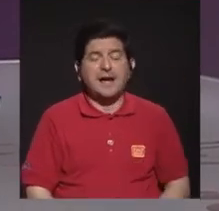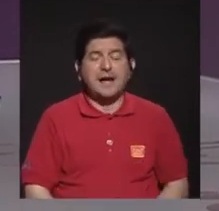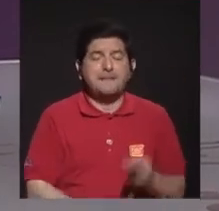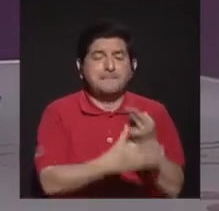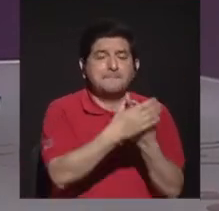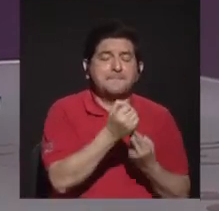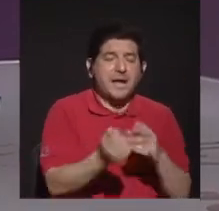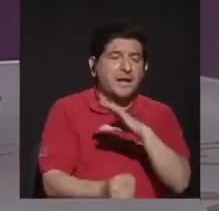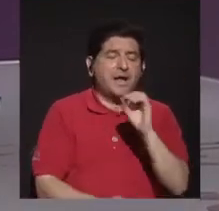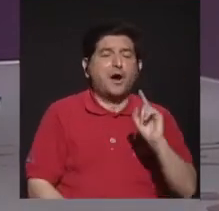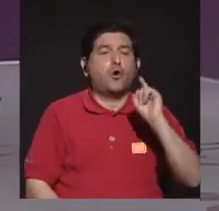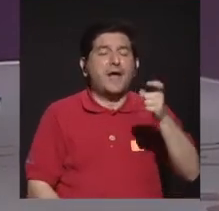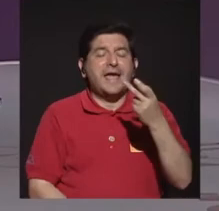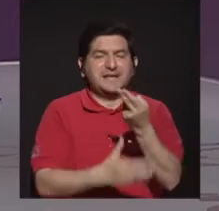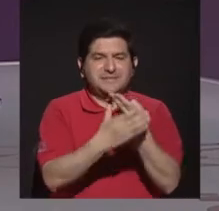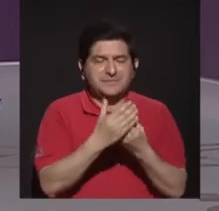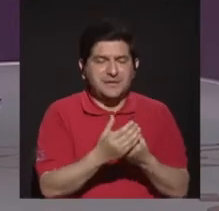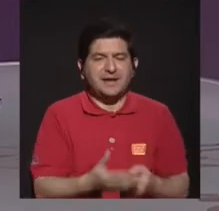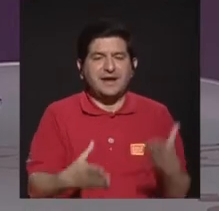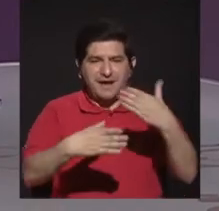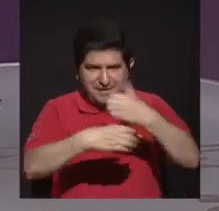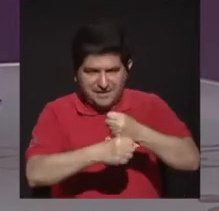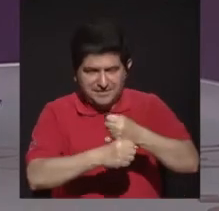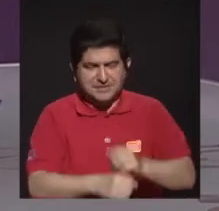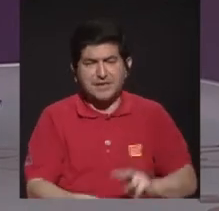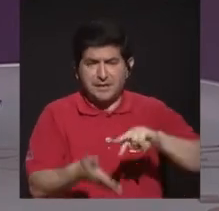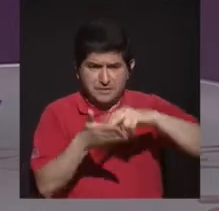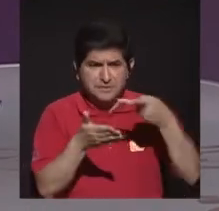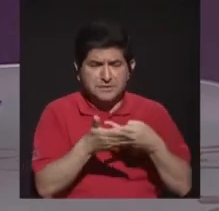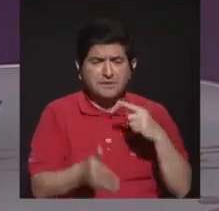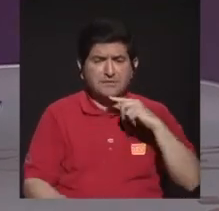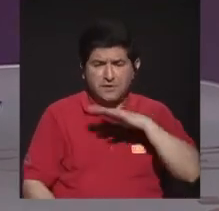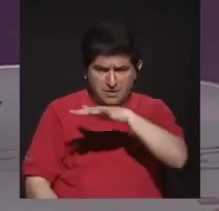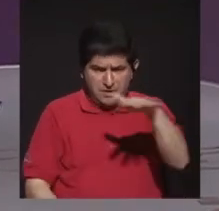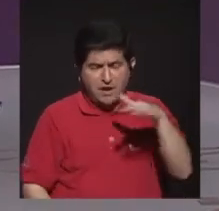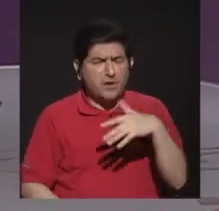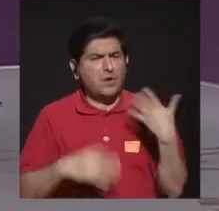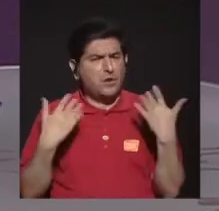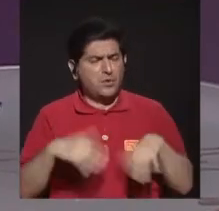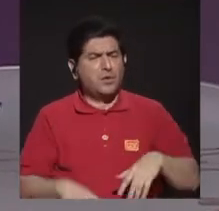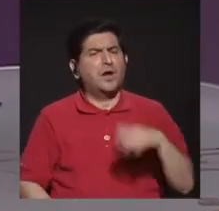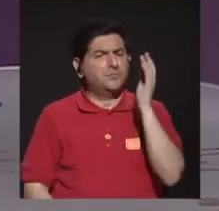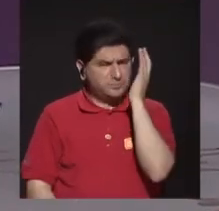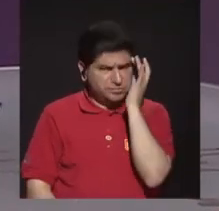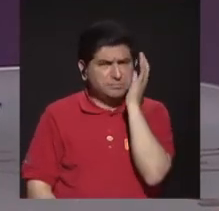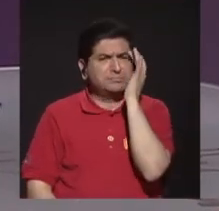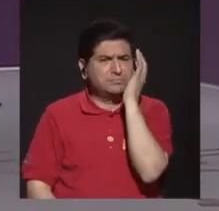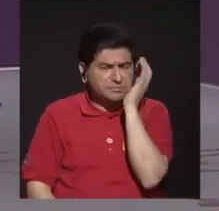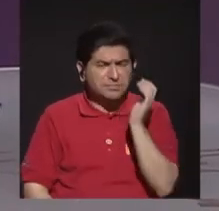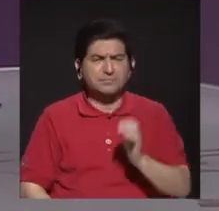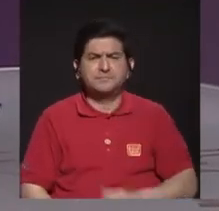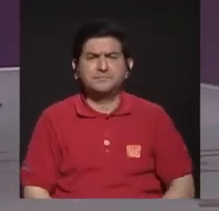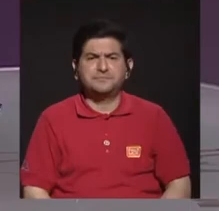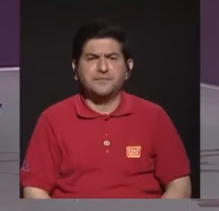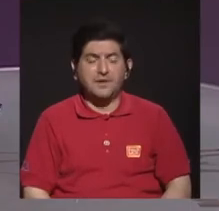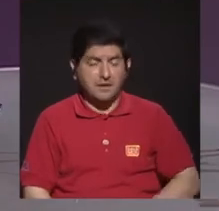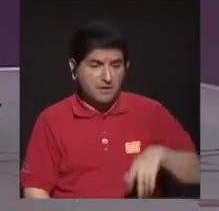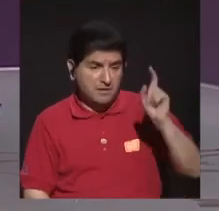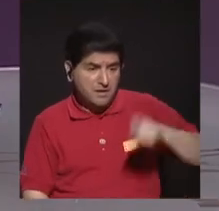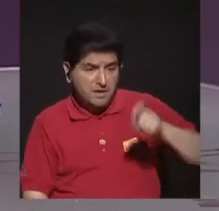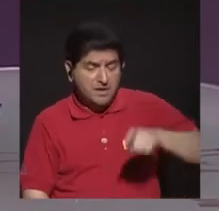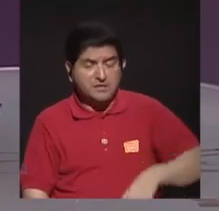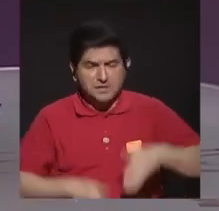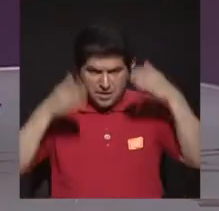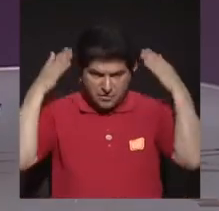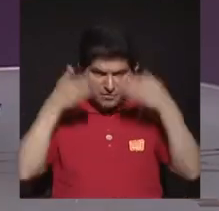exparejas, ¿no? Estamos hablando de realidades muy fuertes y muy preocupantes, uh-huh. y que tienen que estar en el